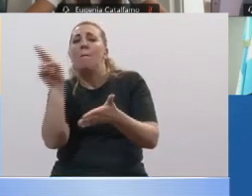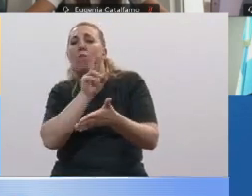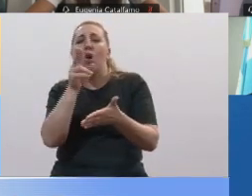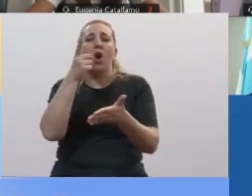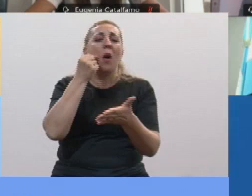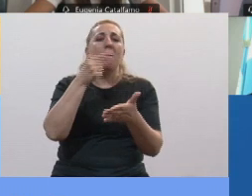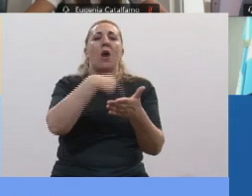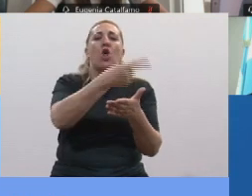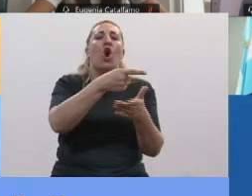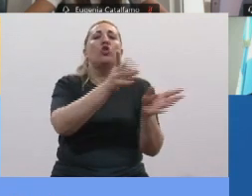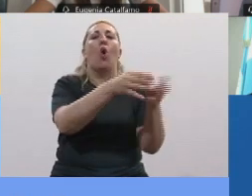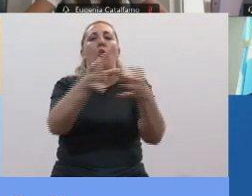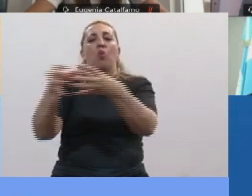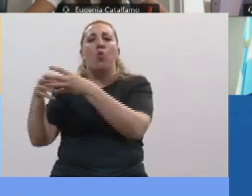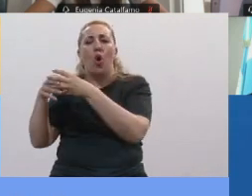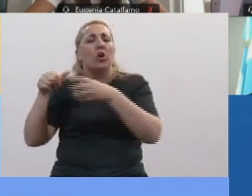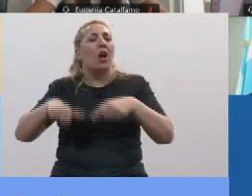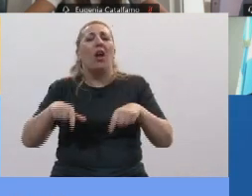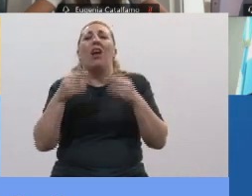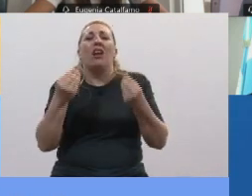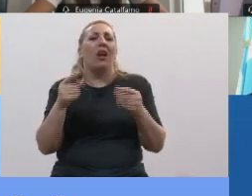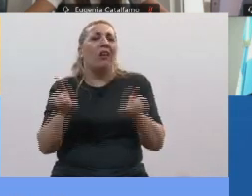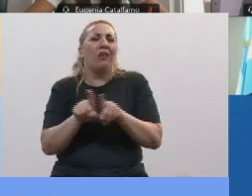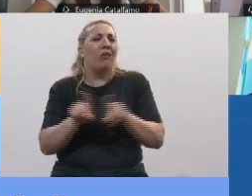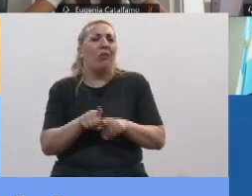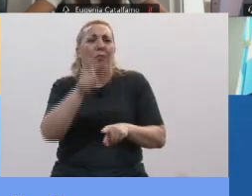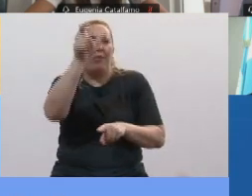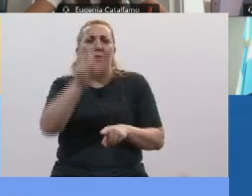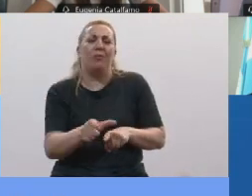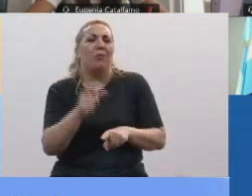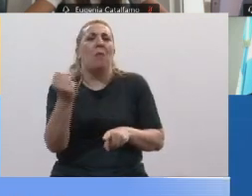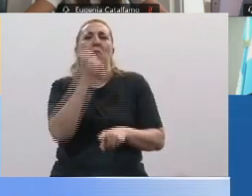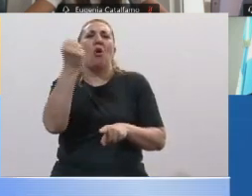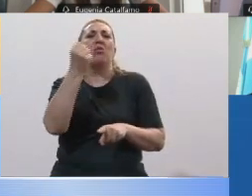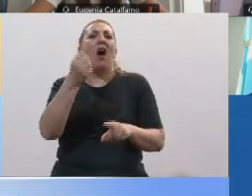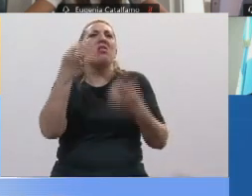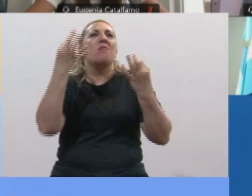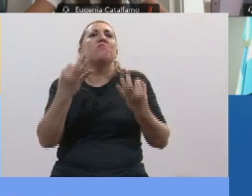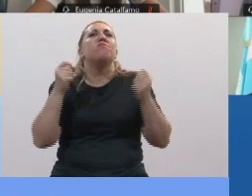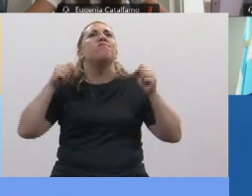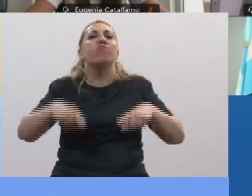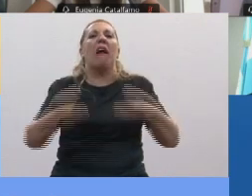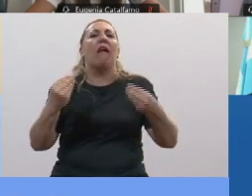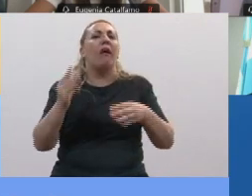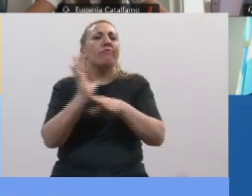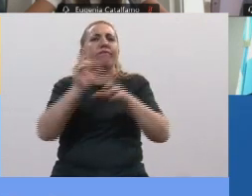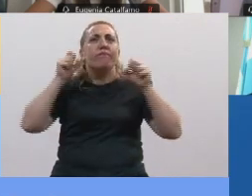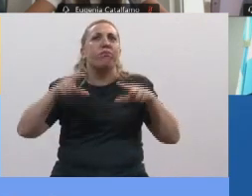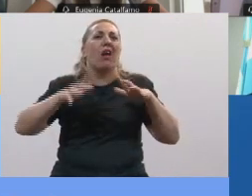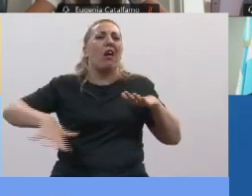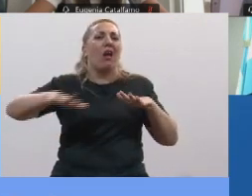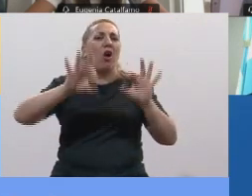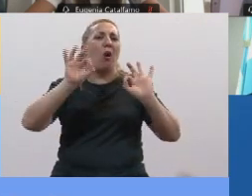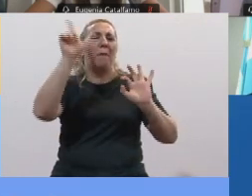senadores de otros bloques políticos, estamos hablando de un ídolo popular que nos pertenece a todos, a todo el pueblo